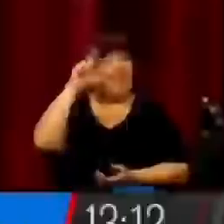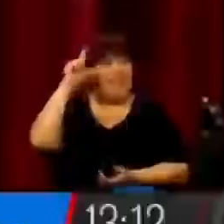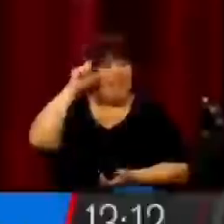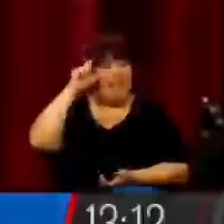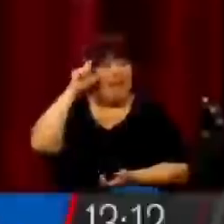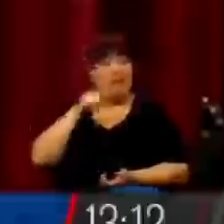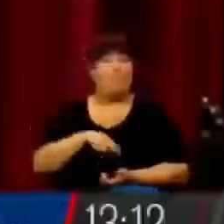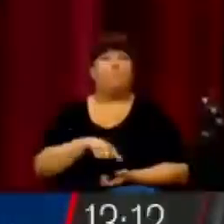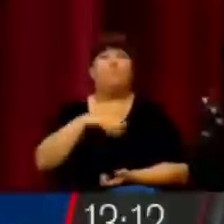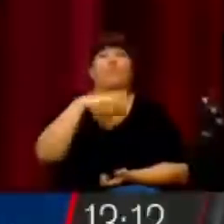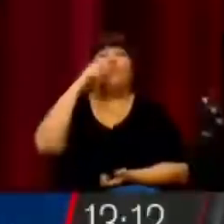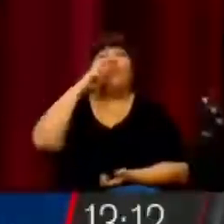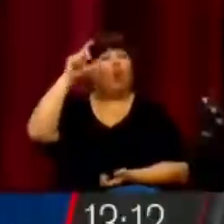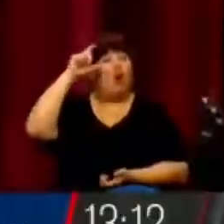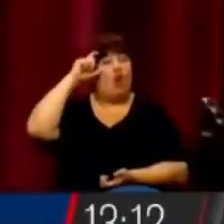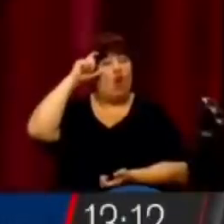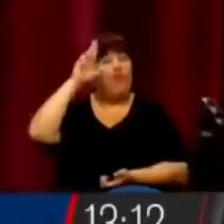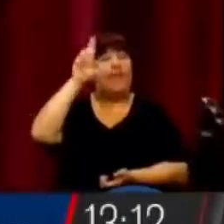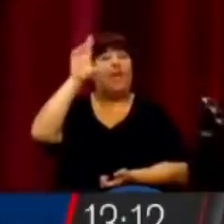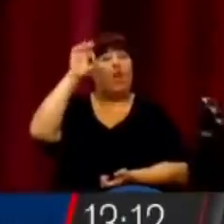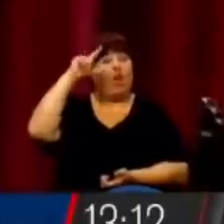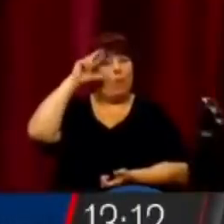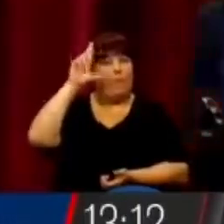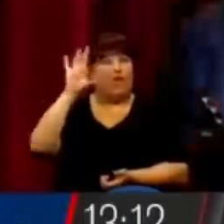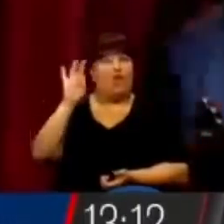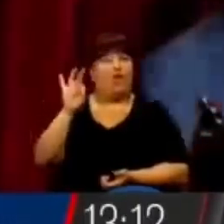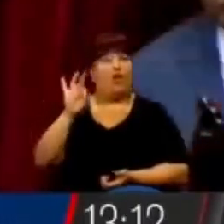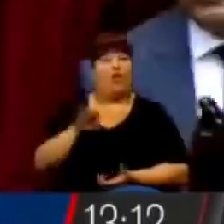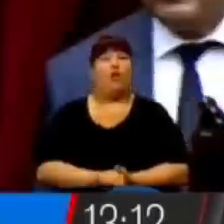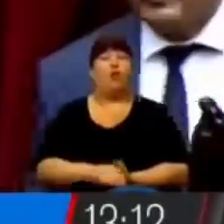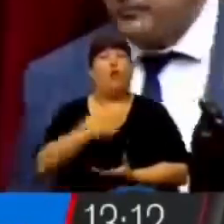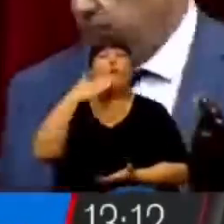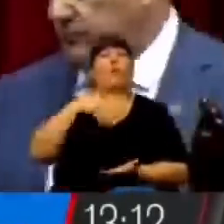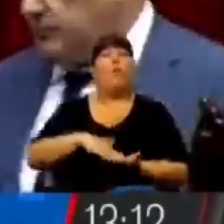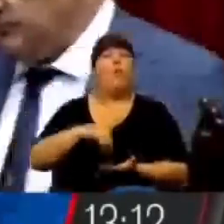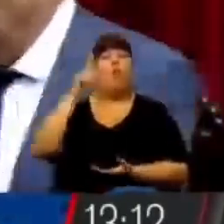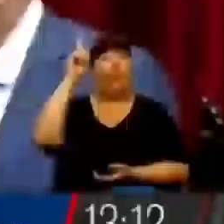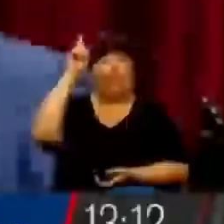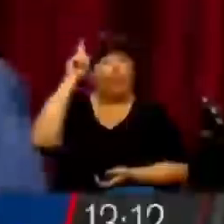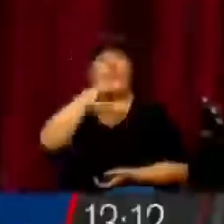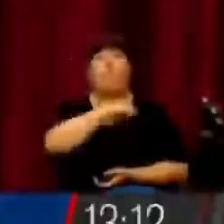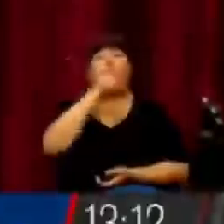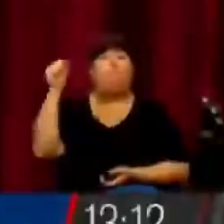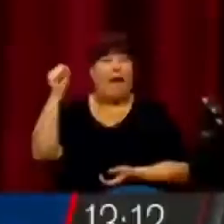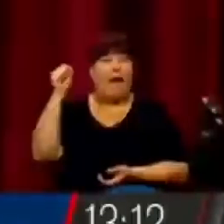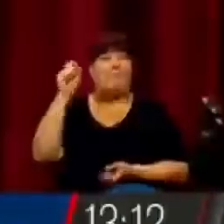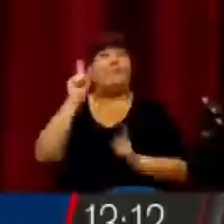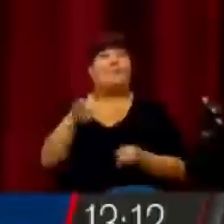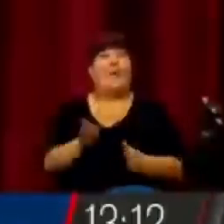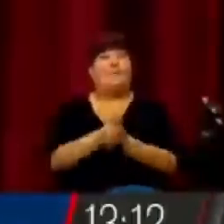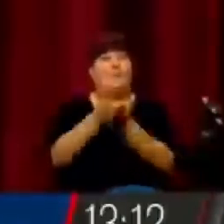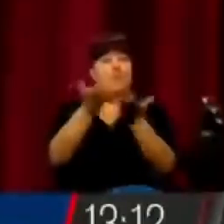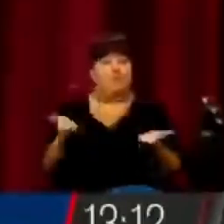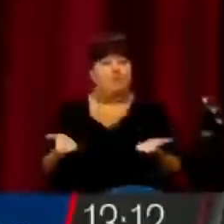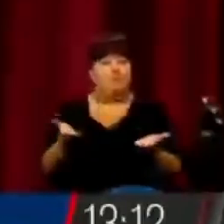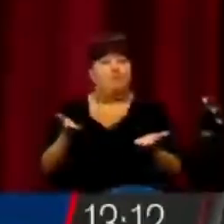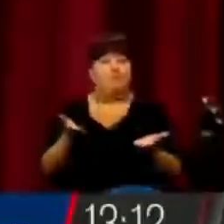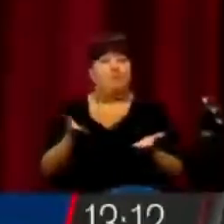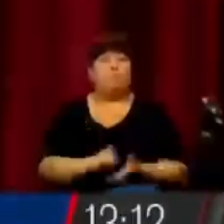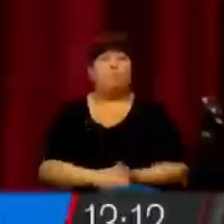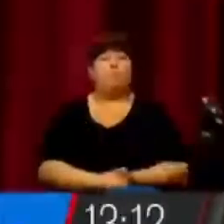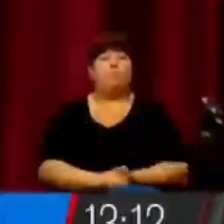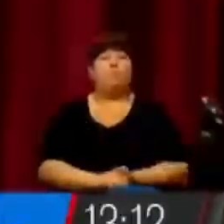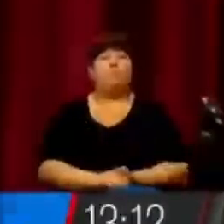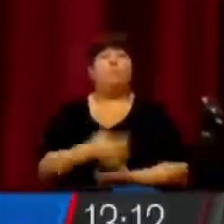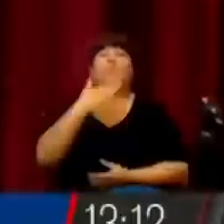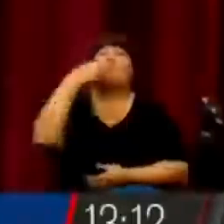ahí con la pantalla partida para ver un poquito a ver qué otras figuras políticas están jurando en este